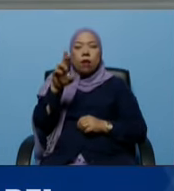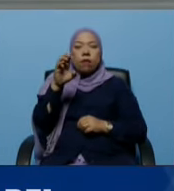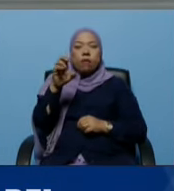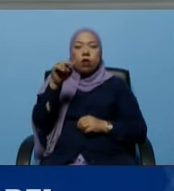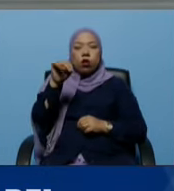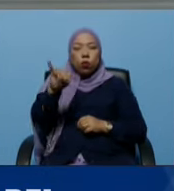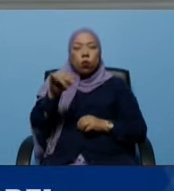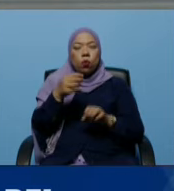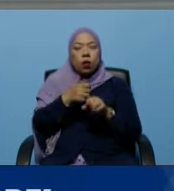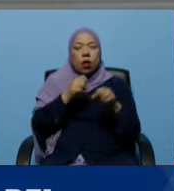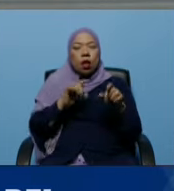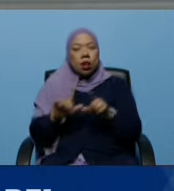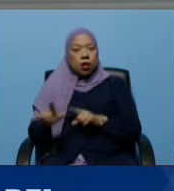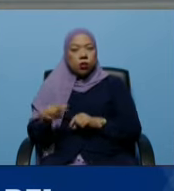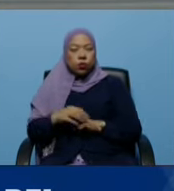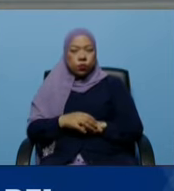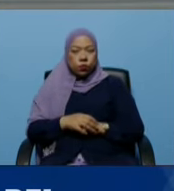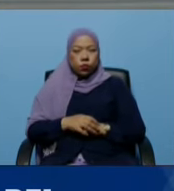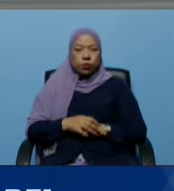Y estamos listos.